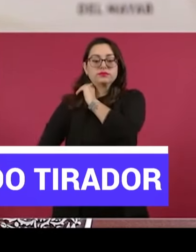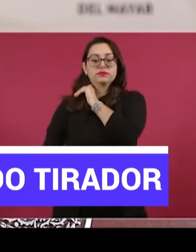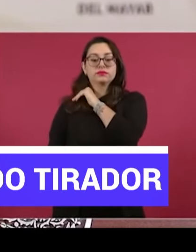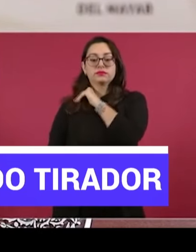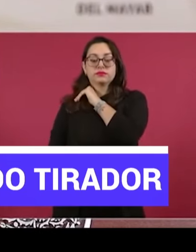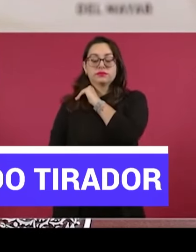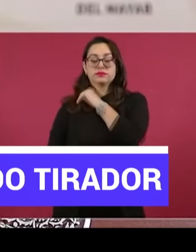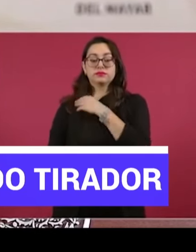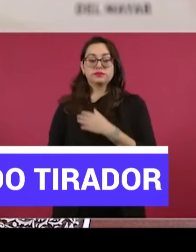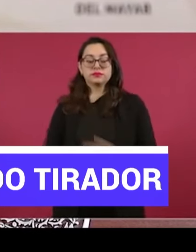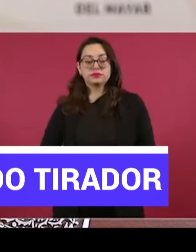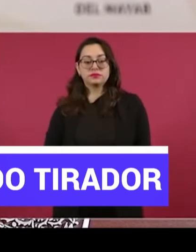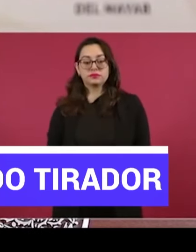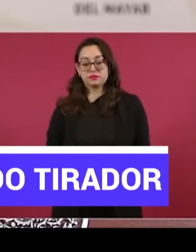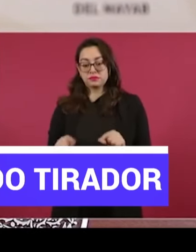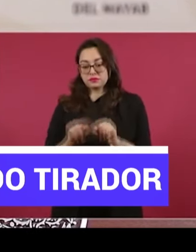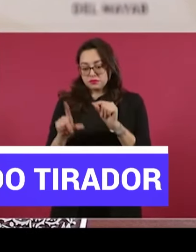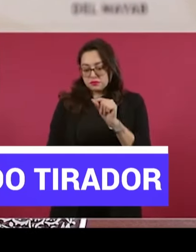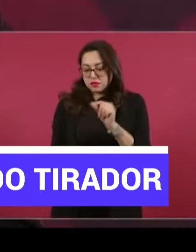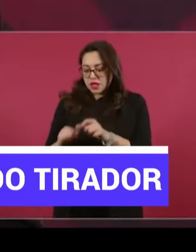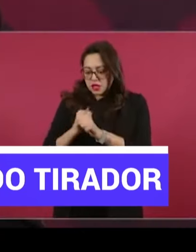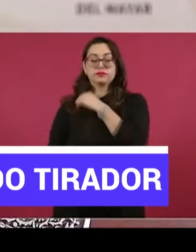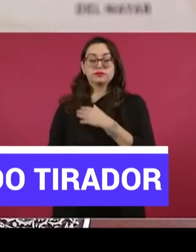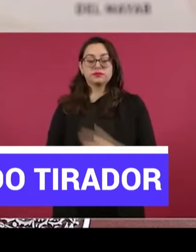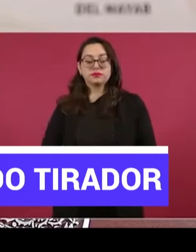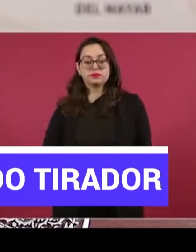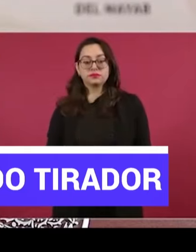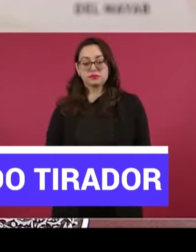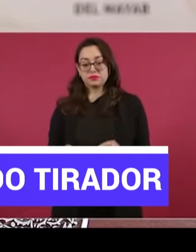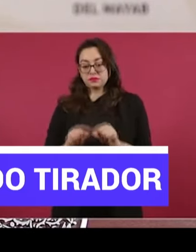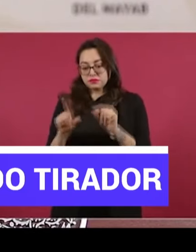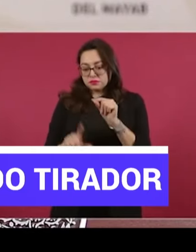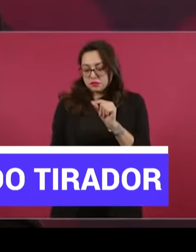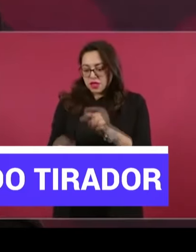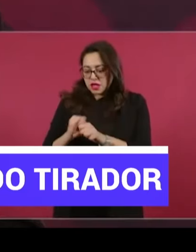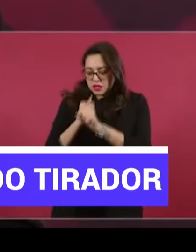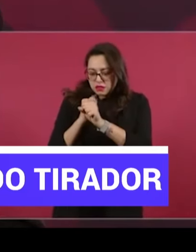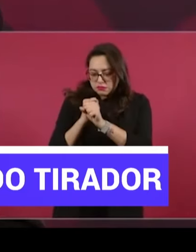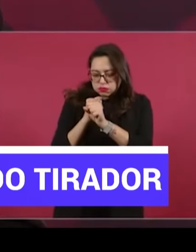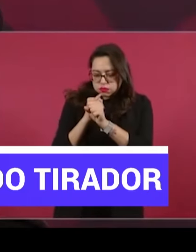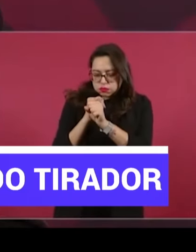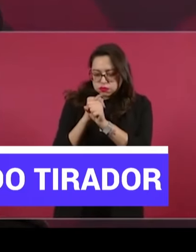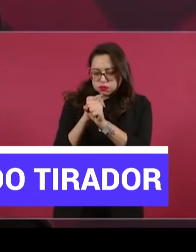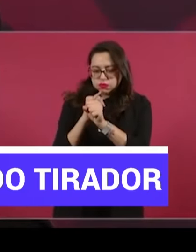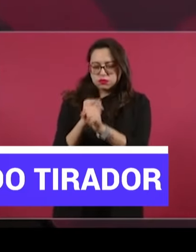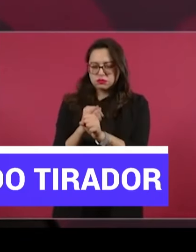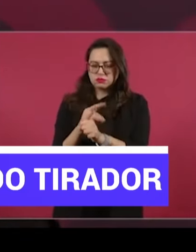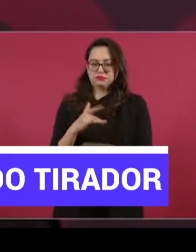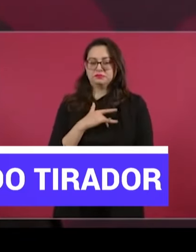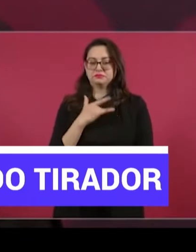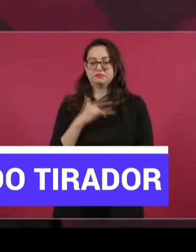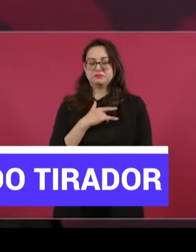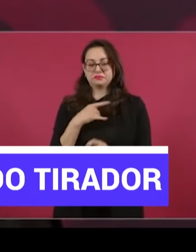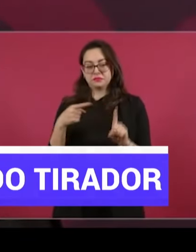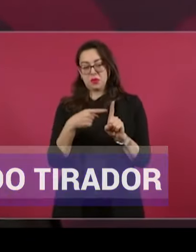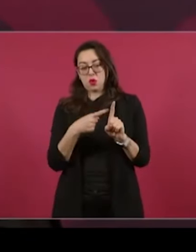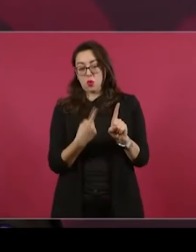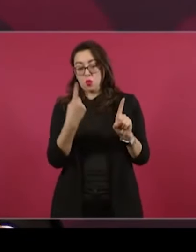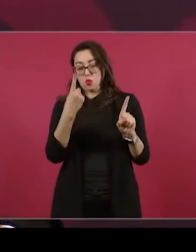al excandidato presidencial. Escuchemos. Y sí se llegó a demostrar de que